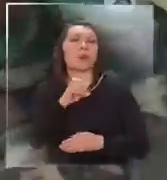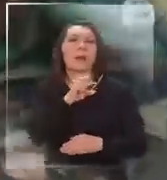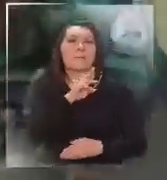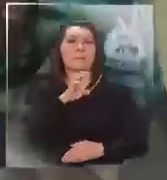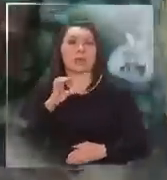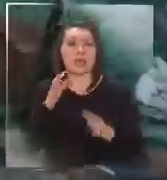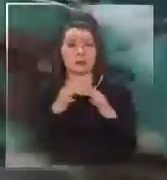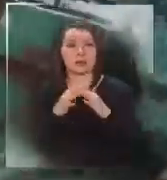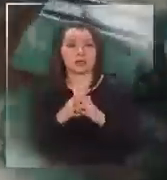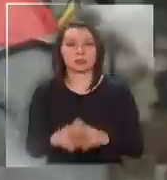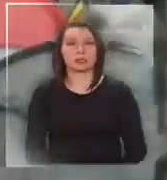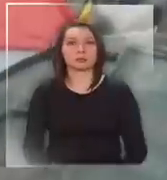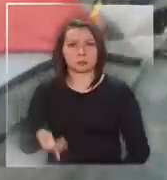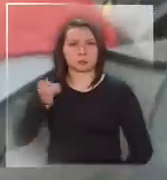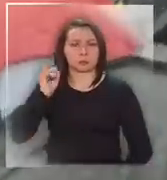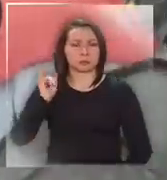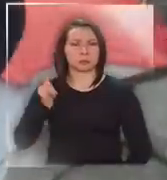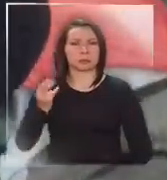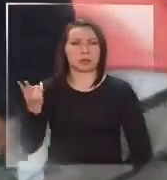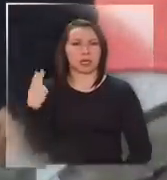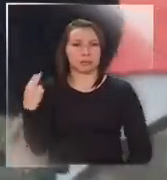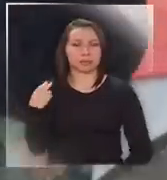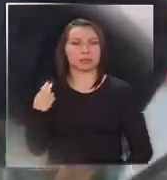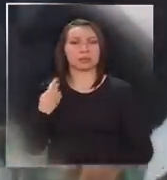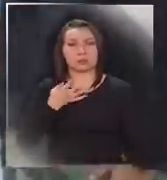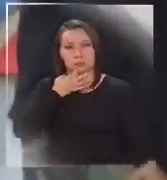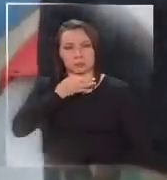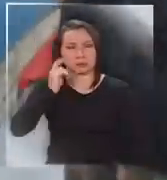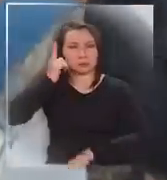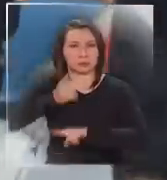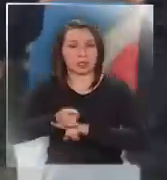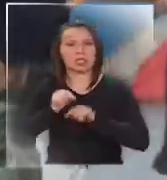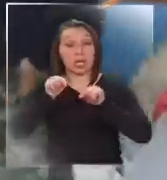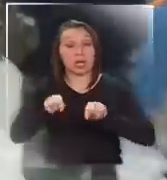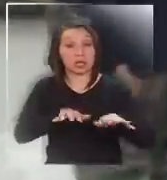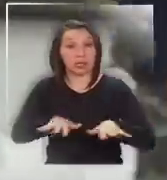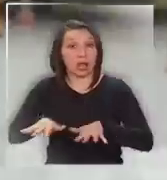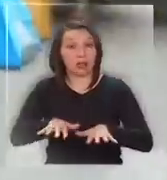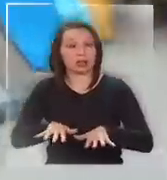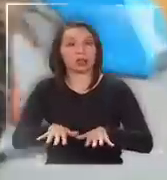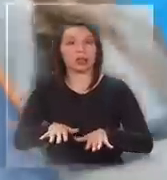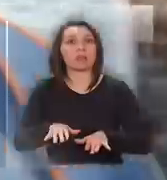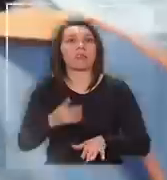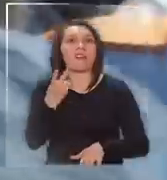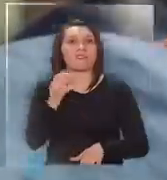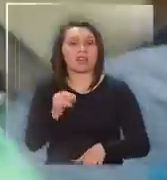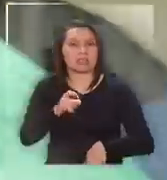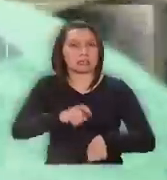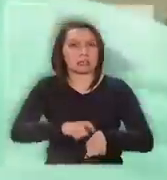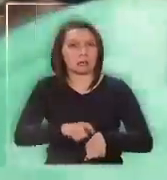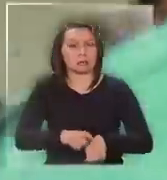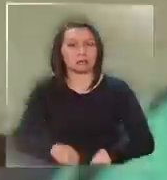¡Estamos claros! ¡Sin libertad! ¡Estamos claros! ¡Sin libertad! Para esta actividad, 20 tiempo, 20,